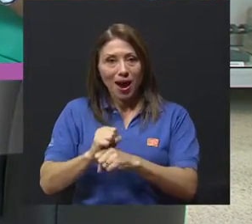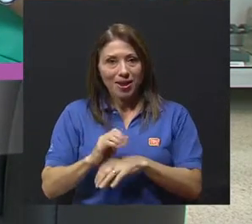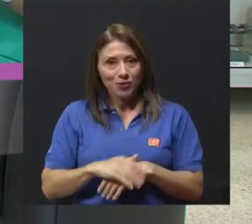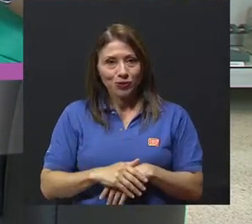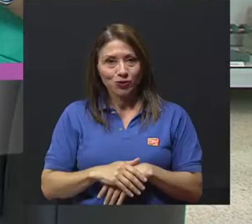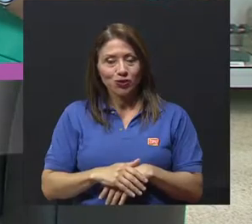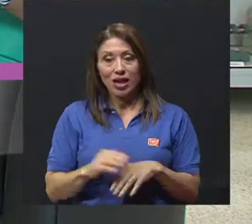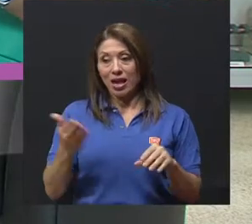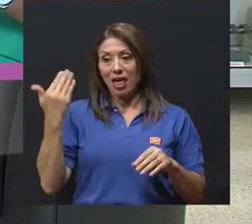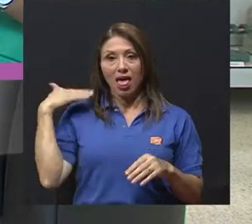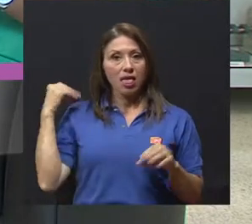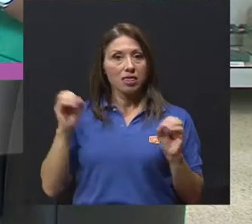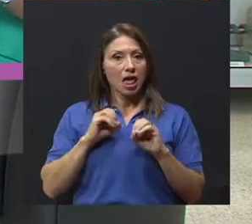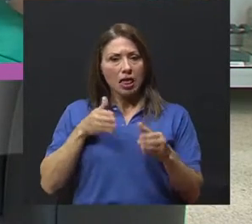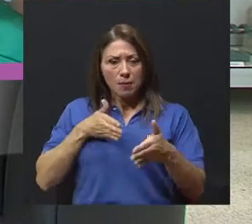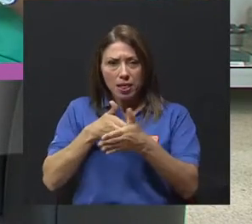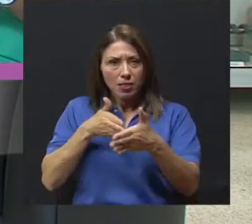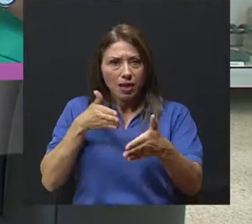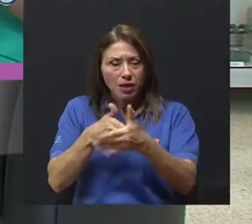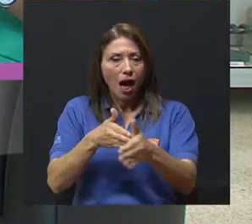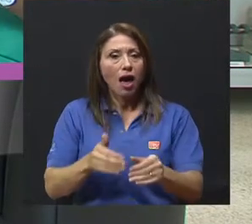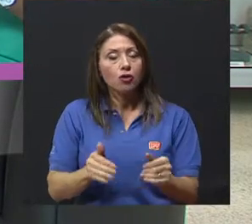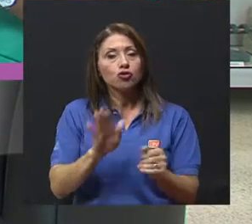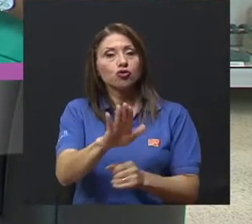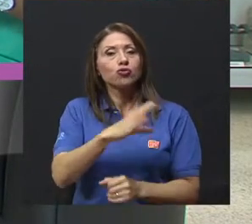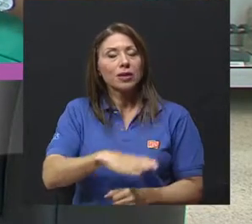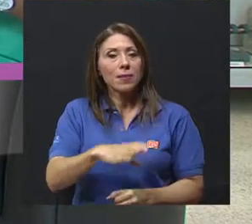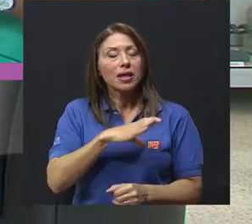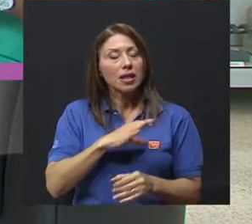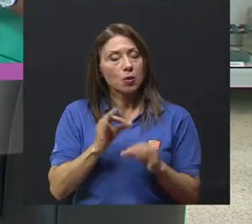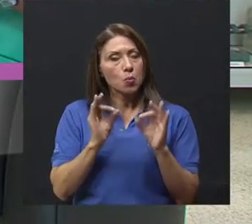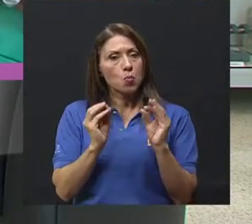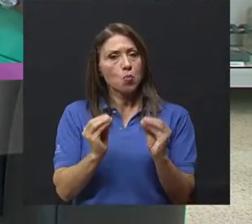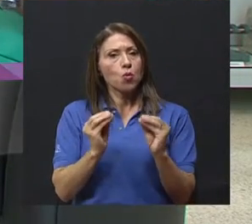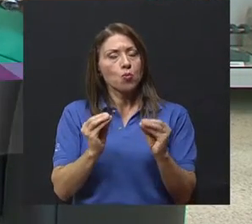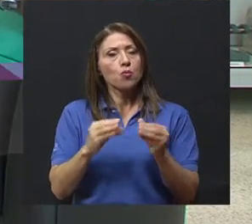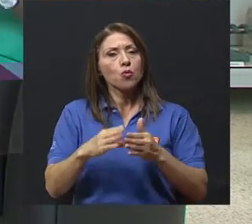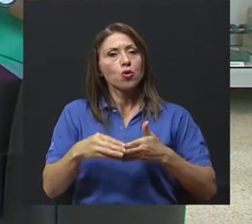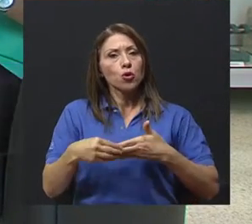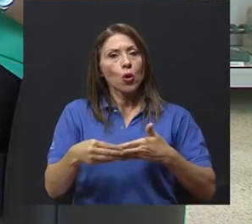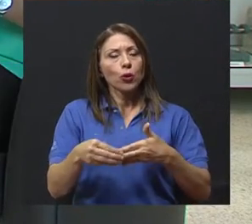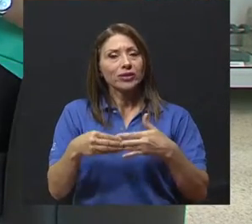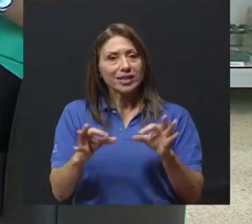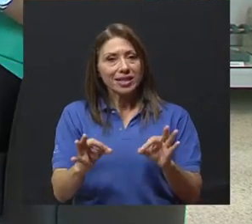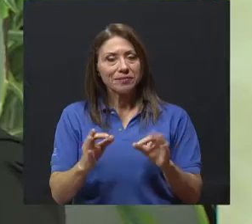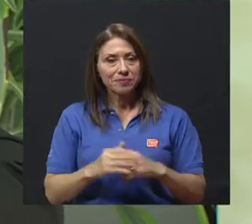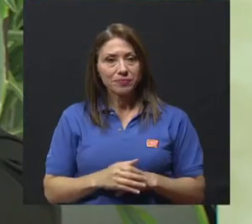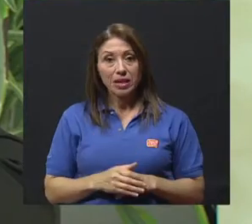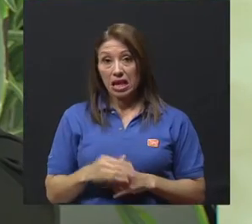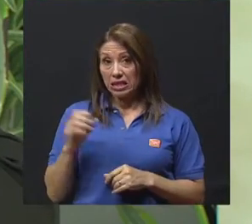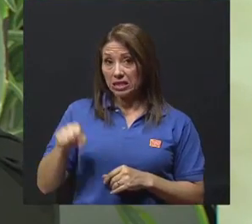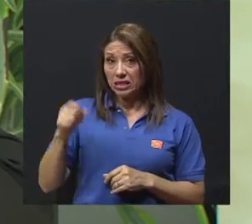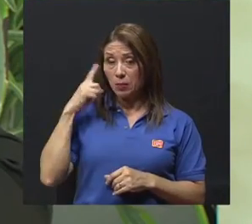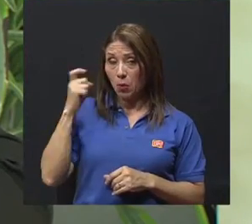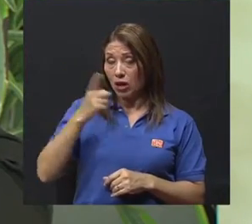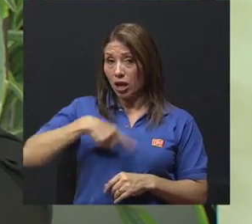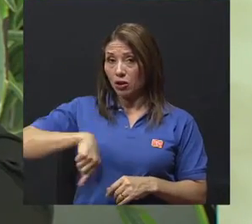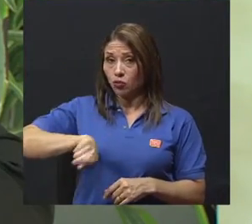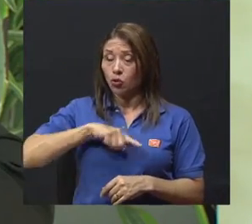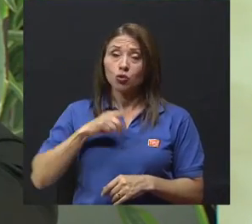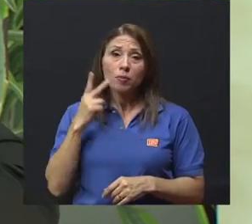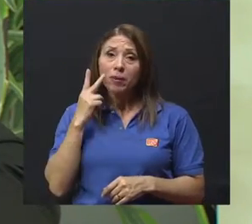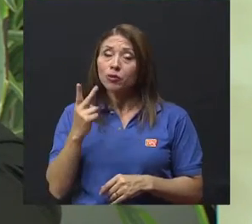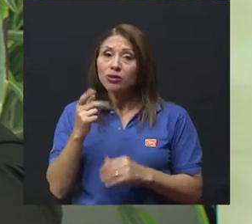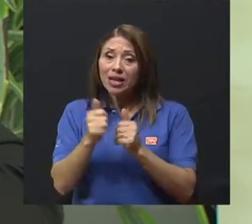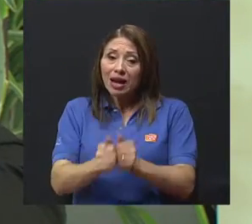que no hayan sido maltratados que tengan un temperamento muy muy muy muy dócil vemos que el caballo se